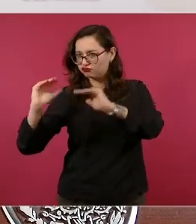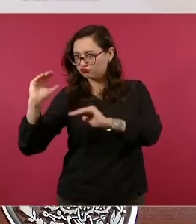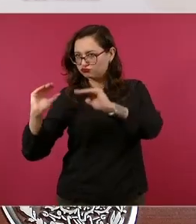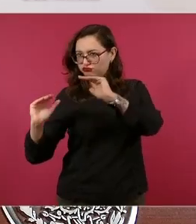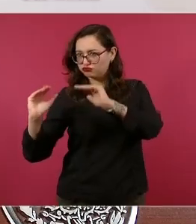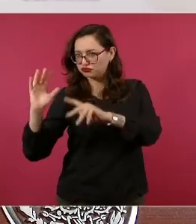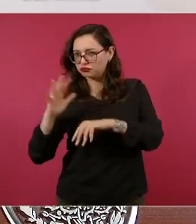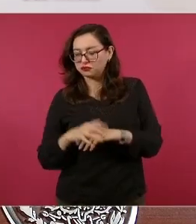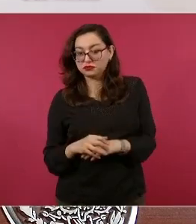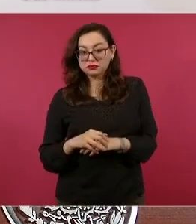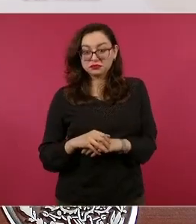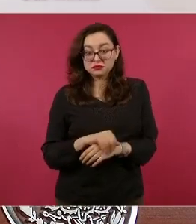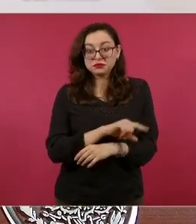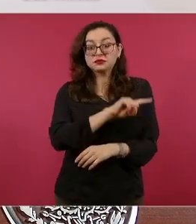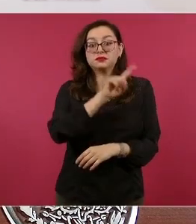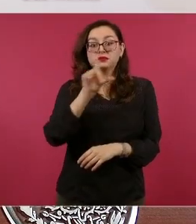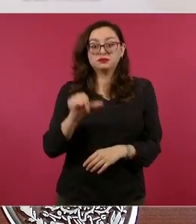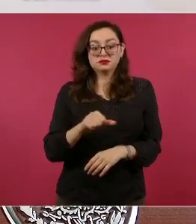que ganan